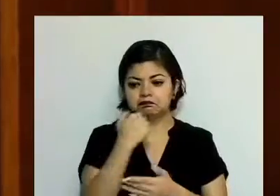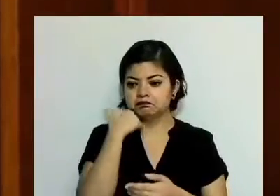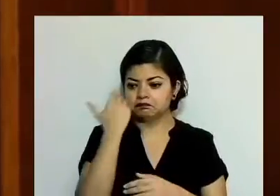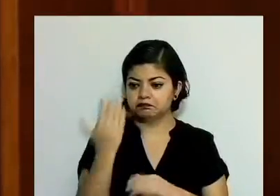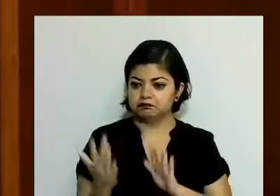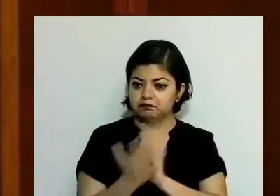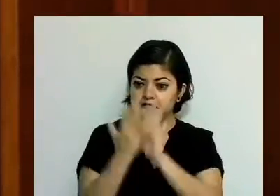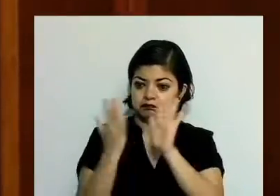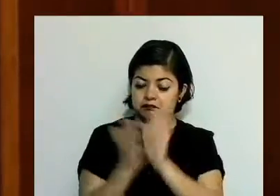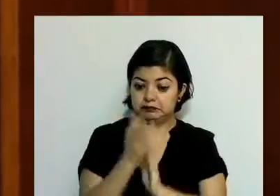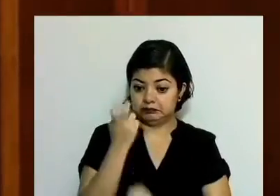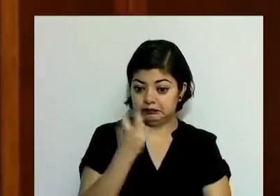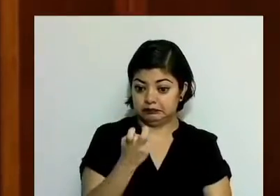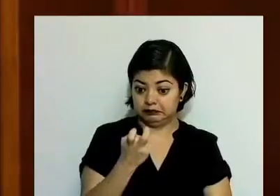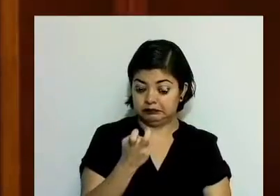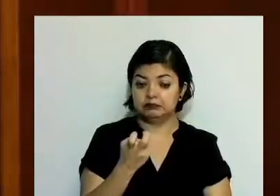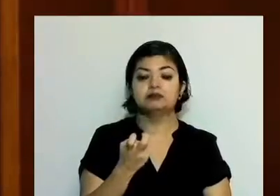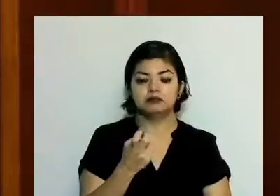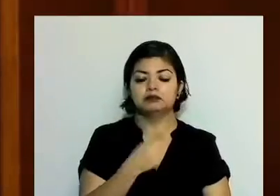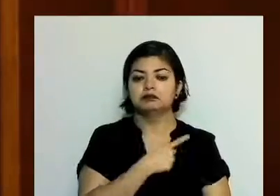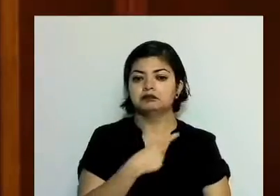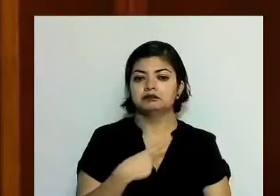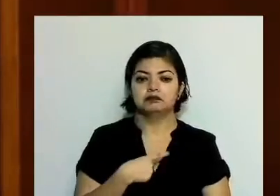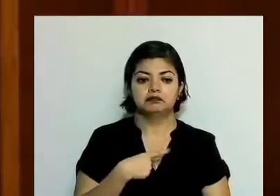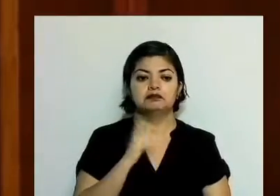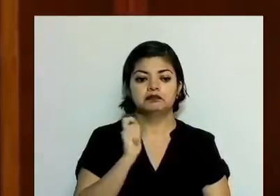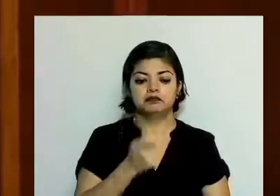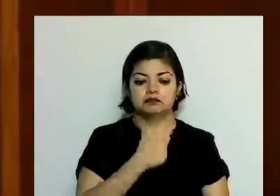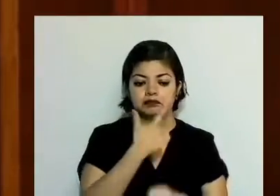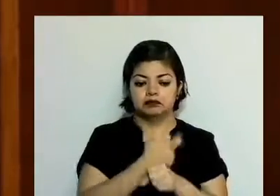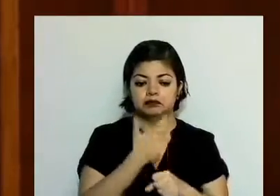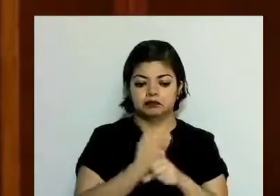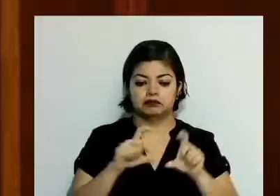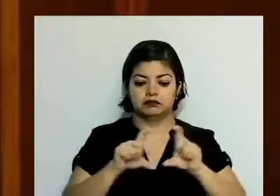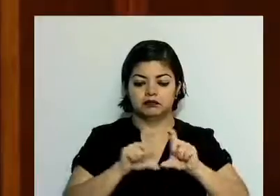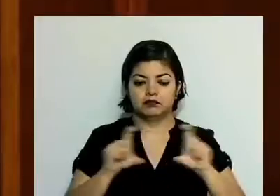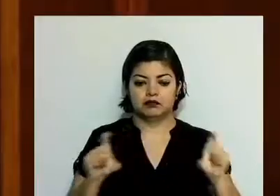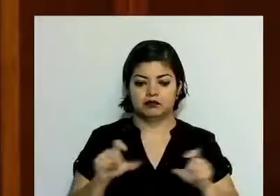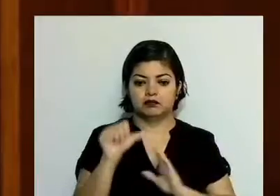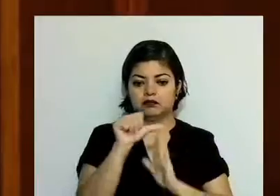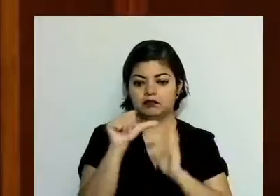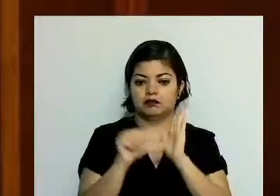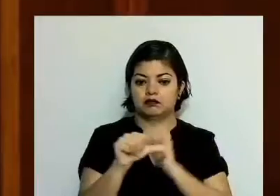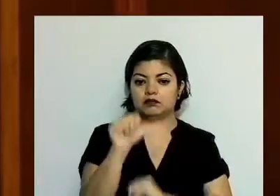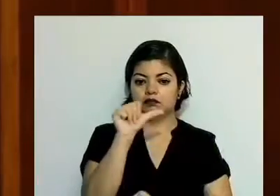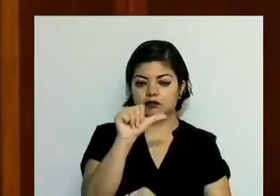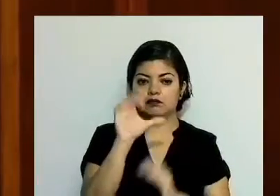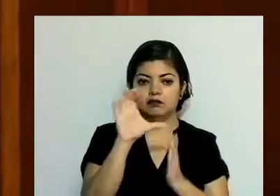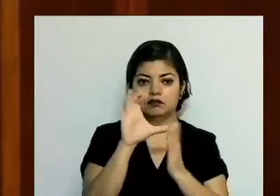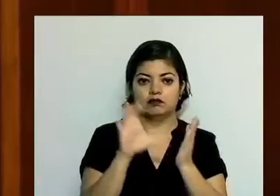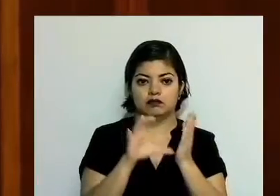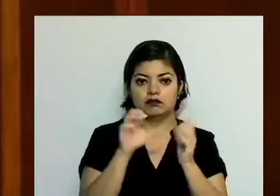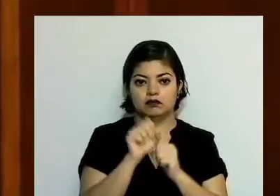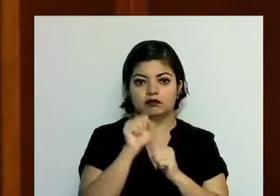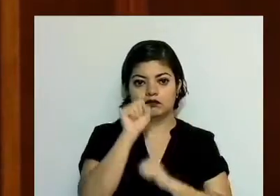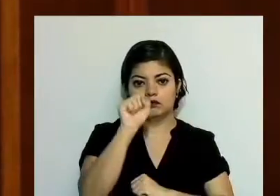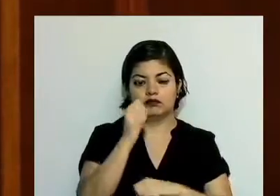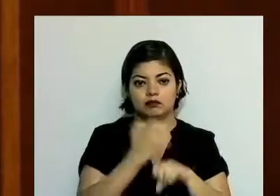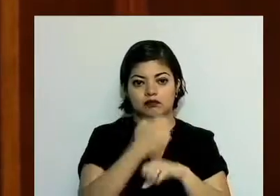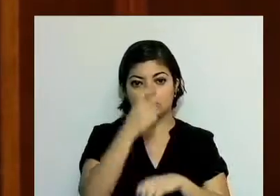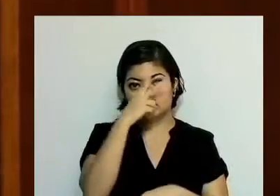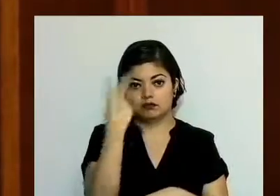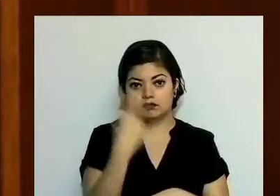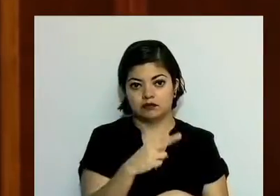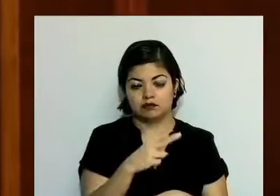proceso, en términos de lo establecido en el 7º párrafo del artículo 16 de la Constitución Política del Estado